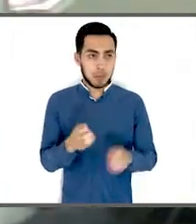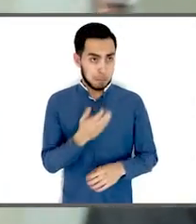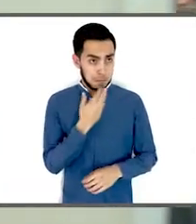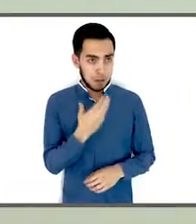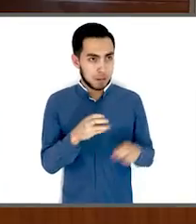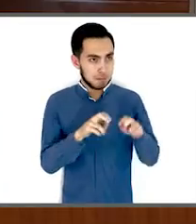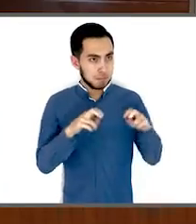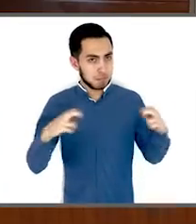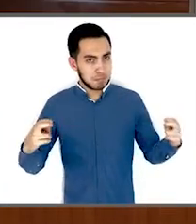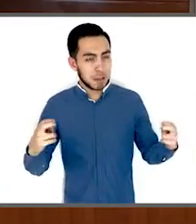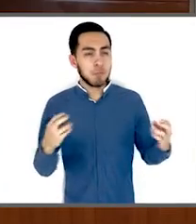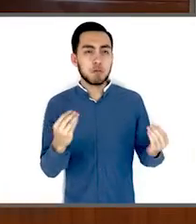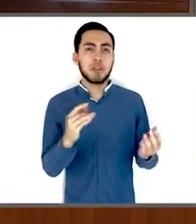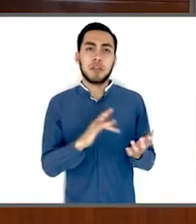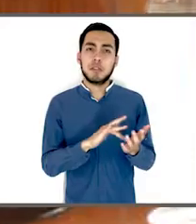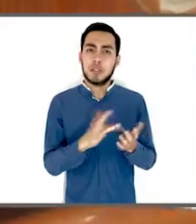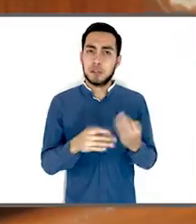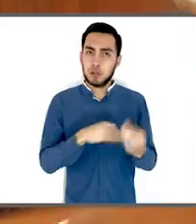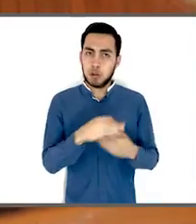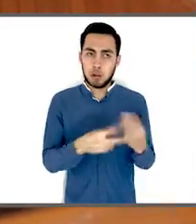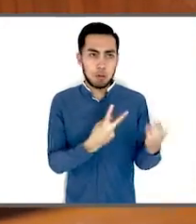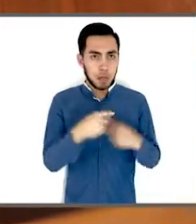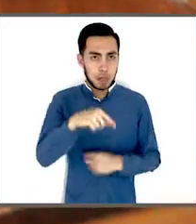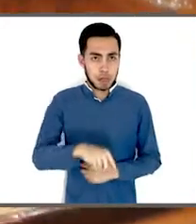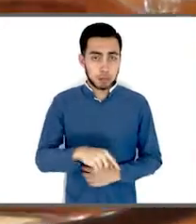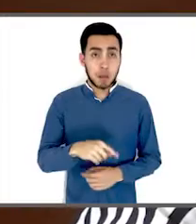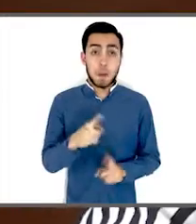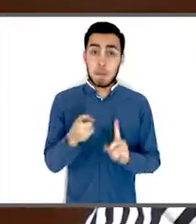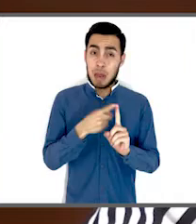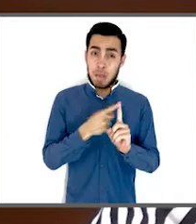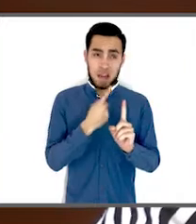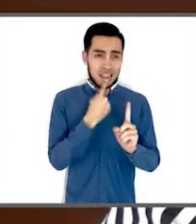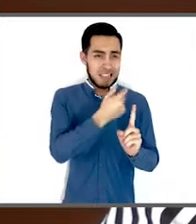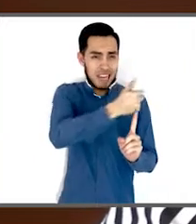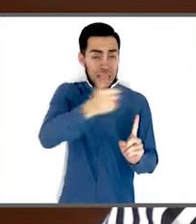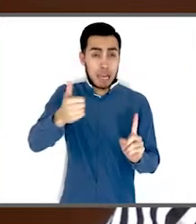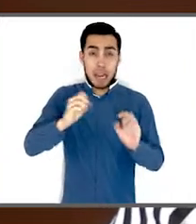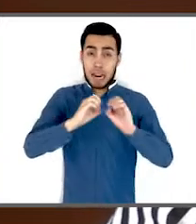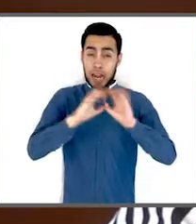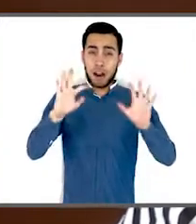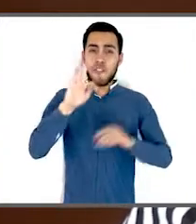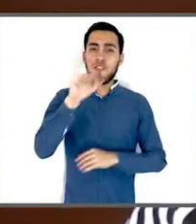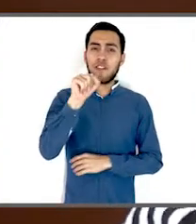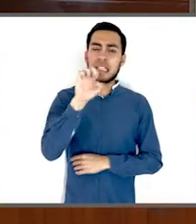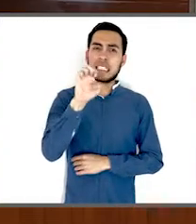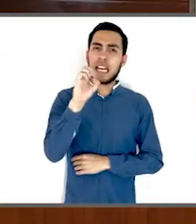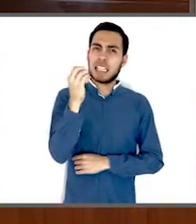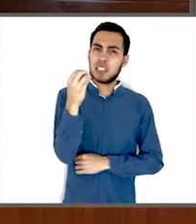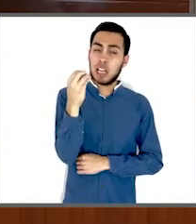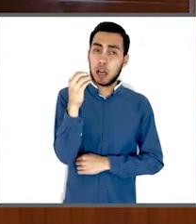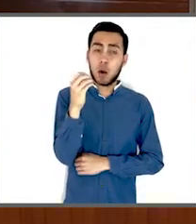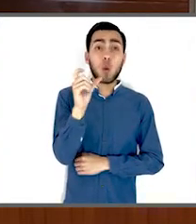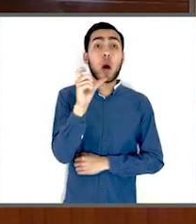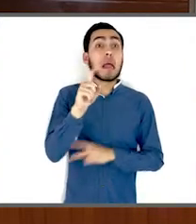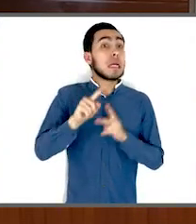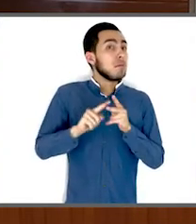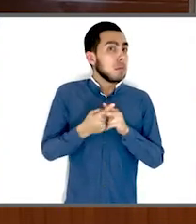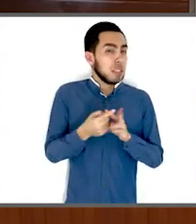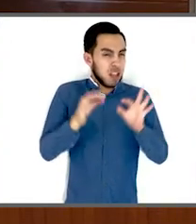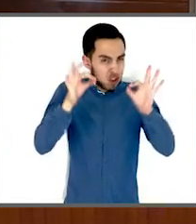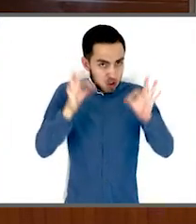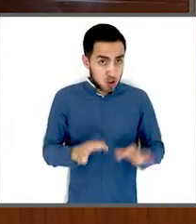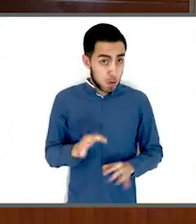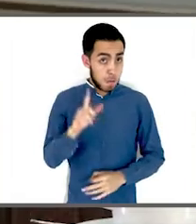Muy buenos días. ¿Cómo están? ¿Bien? Muchas gracias por estar aquí. Lo primero que queremos dejar muy claro, la fase cero,